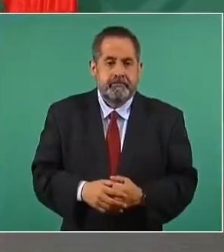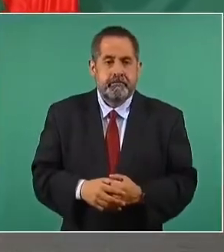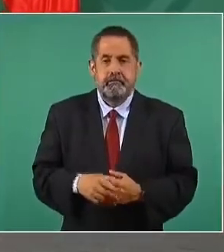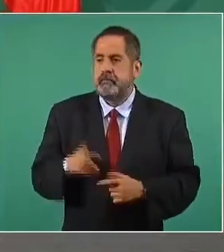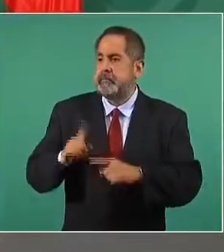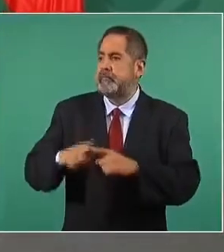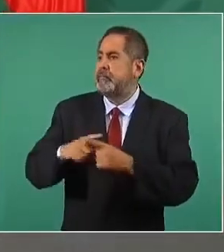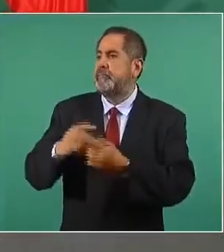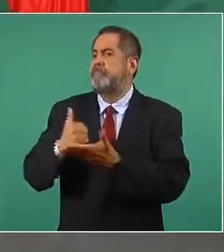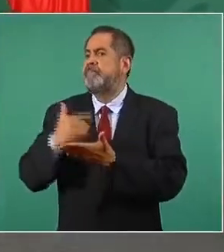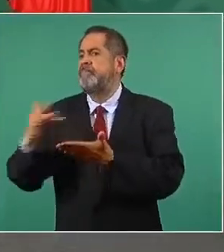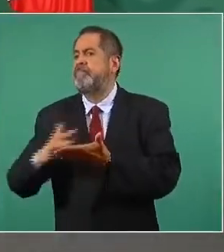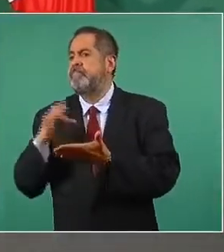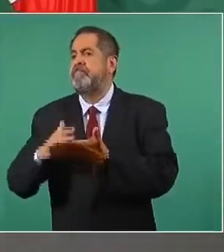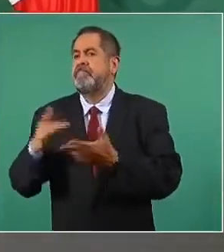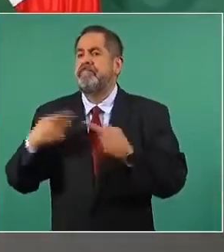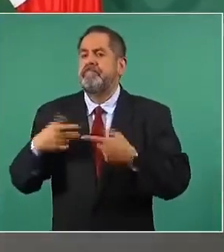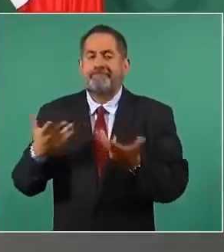apoyarse en el pueblo.